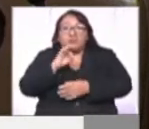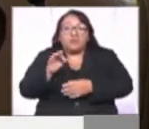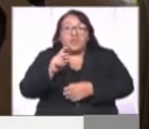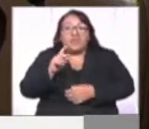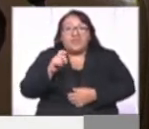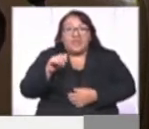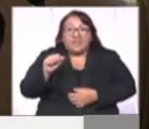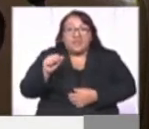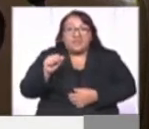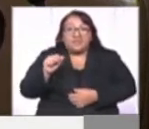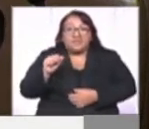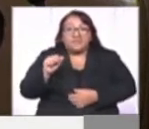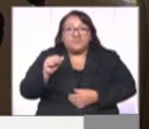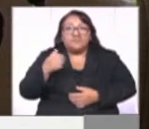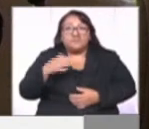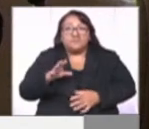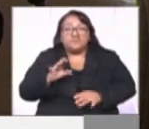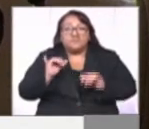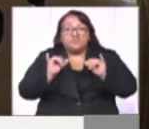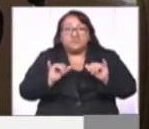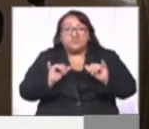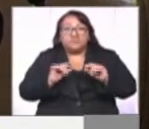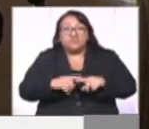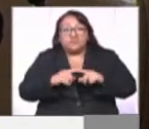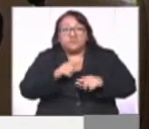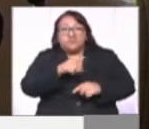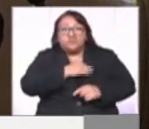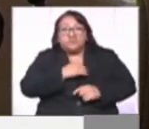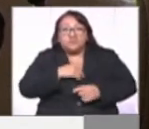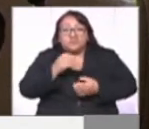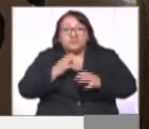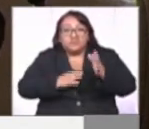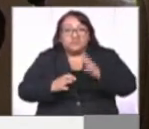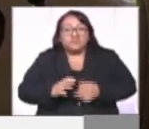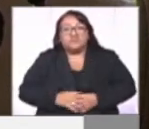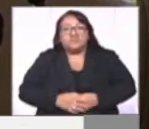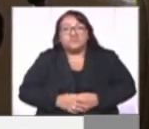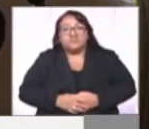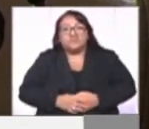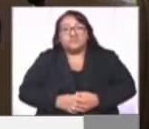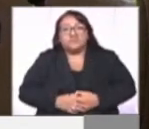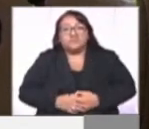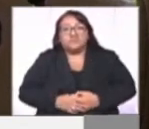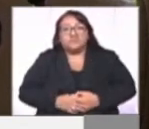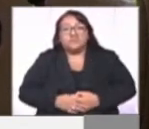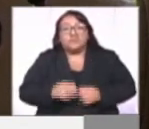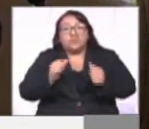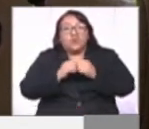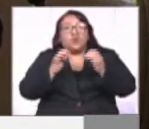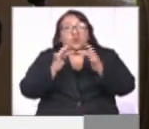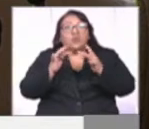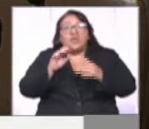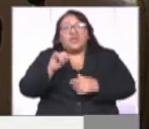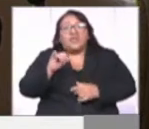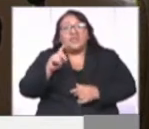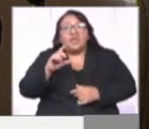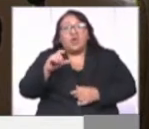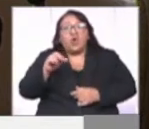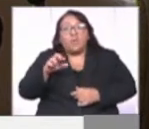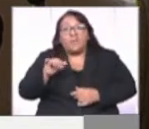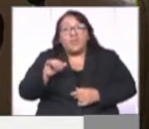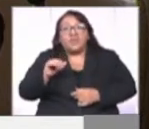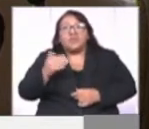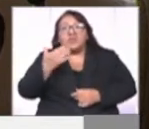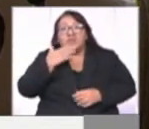dietas queda a decisión del Ministerio de Economía y Finanzas, en coordinación con el INDICOPI para quienes